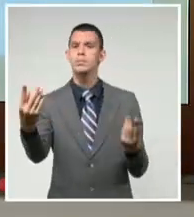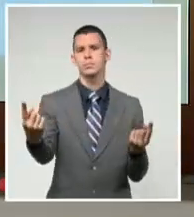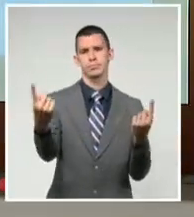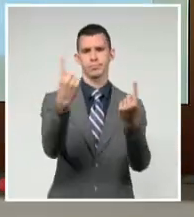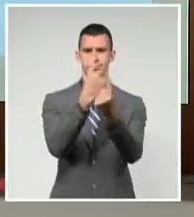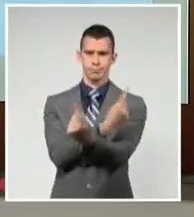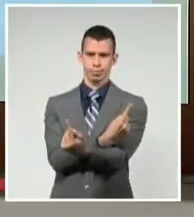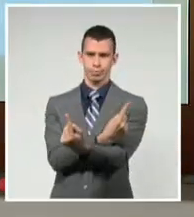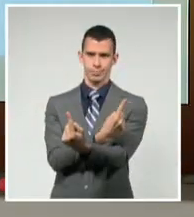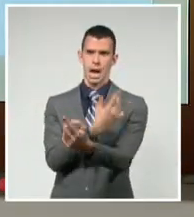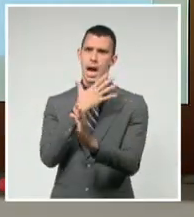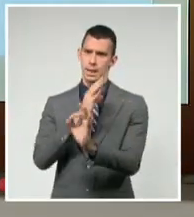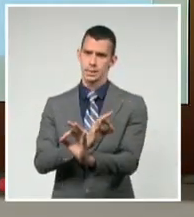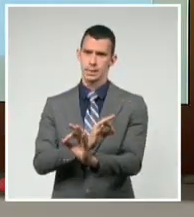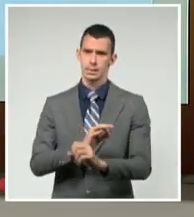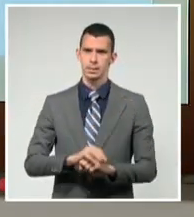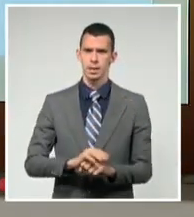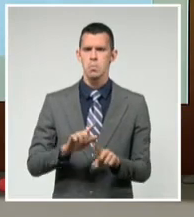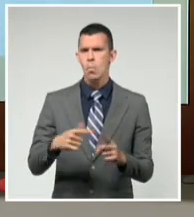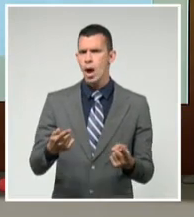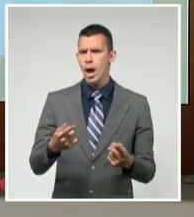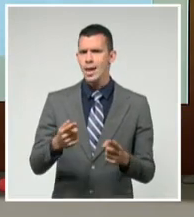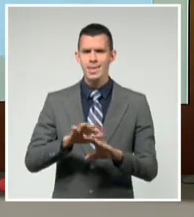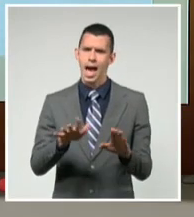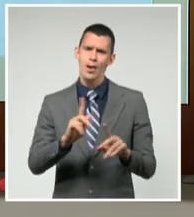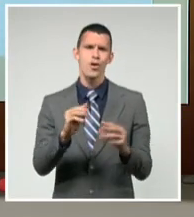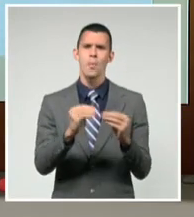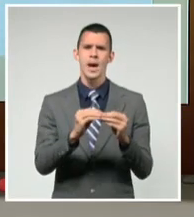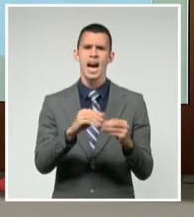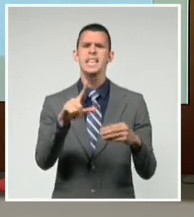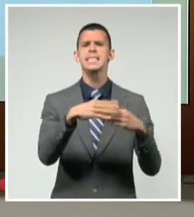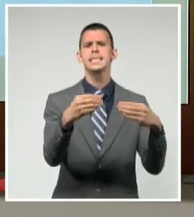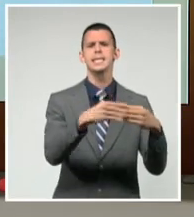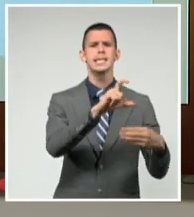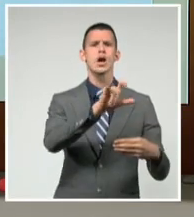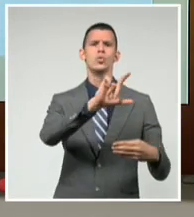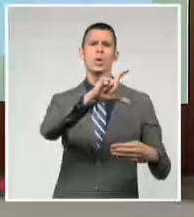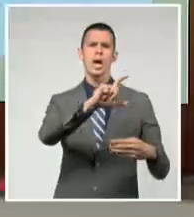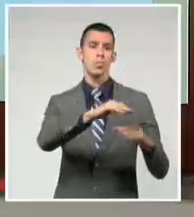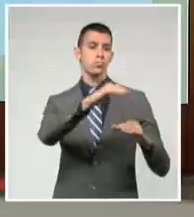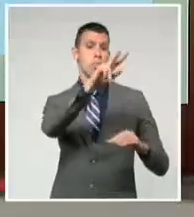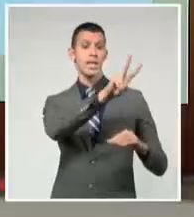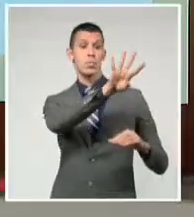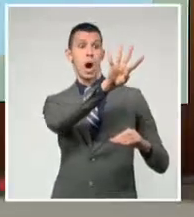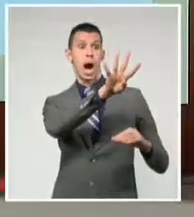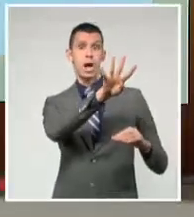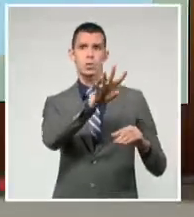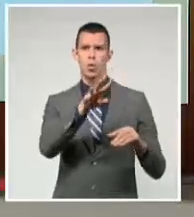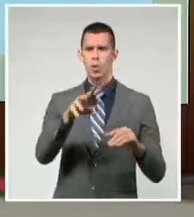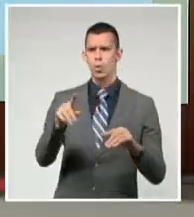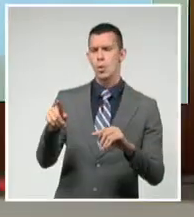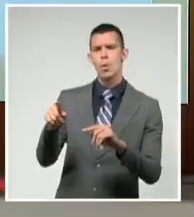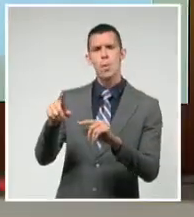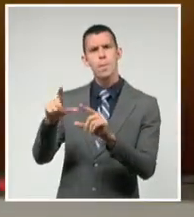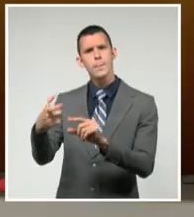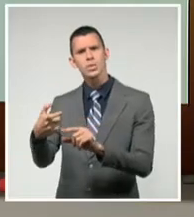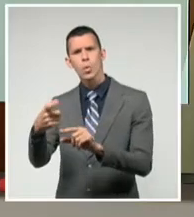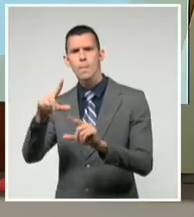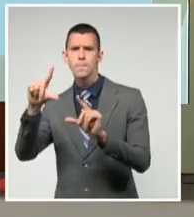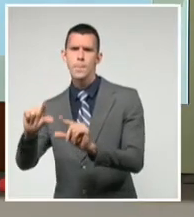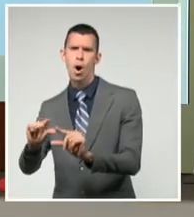proceso de traspaso de la devaluación puede demorar en el entorno de 6 a 12 meses por ello señaló que hay un grupo de